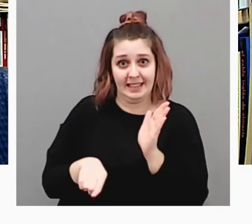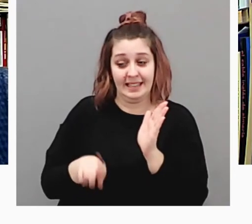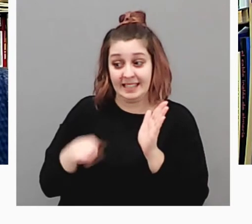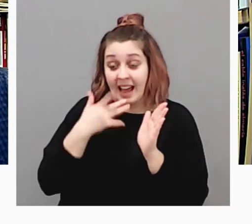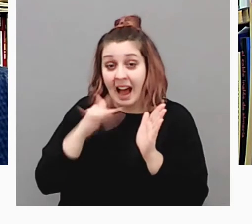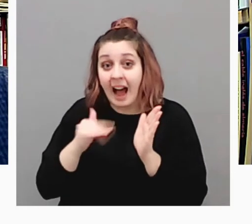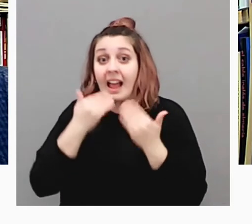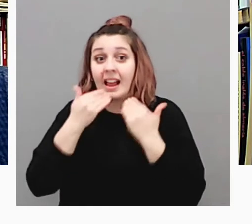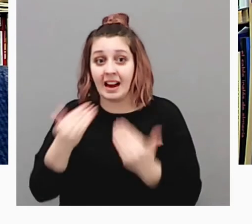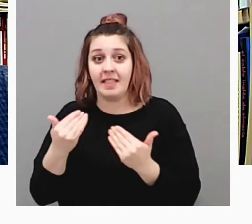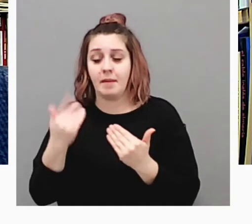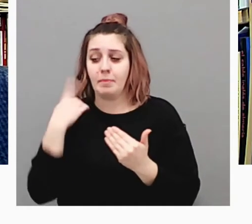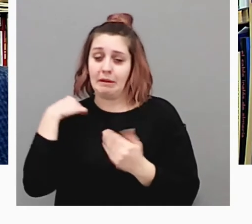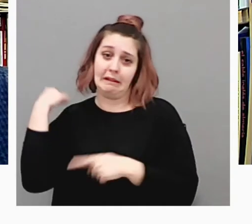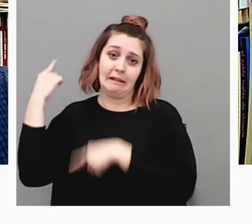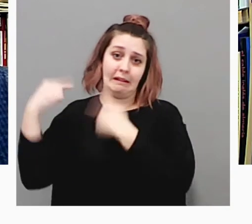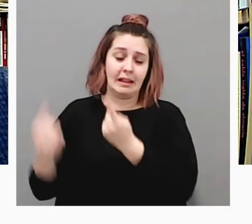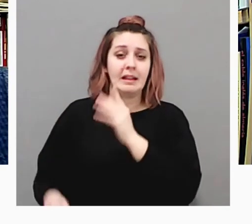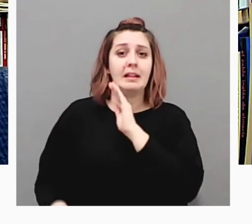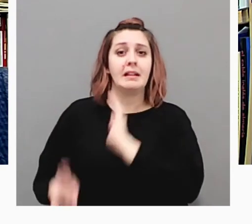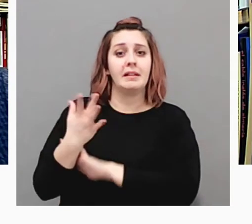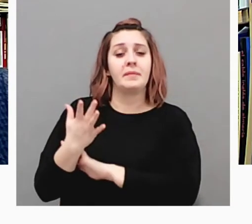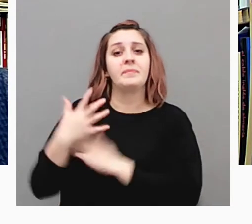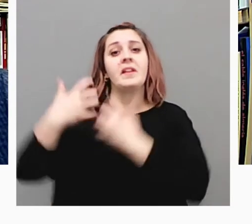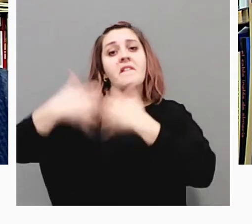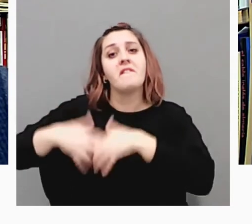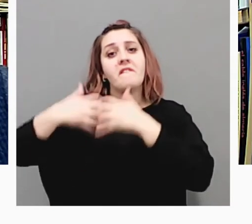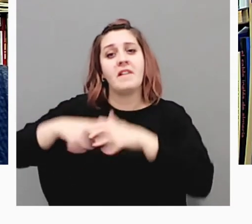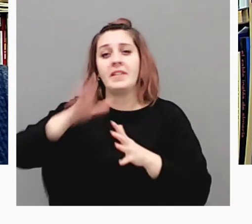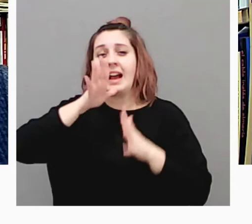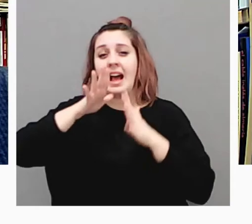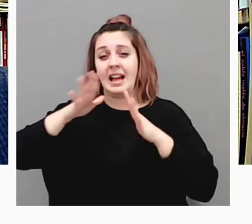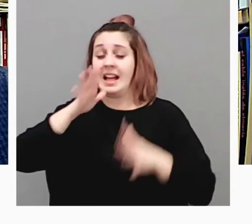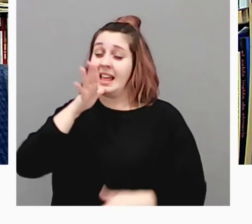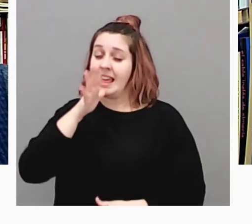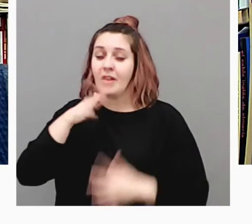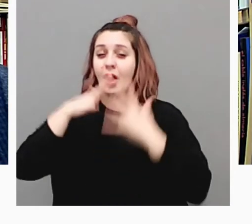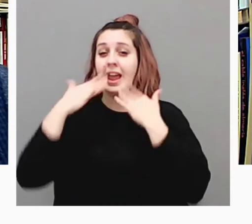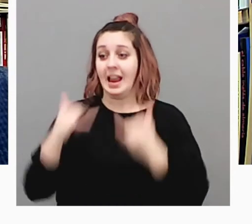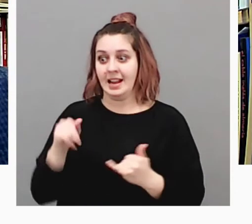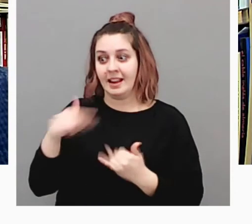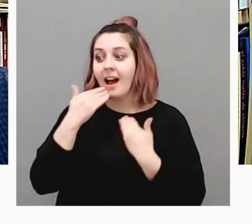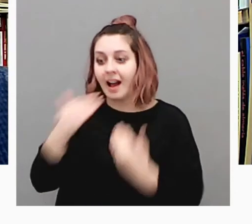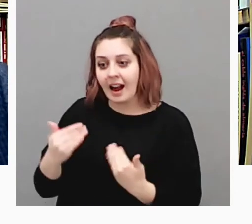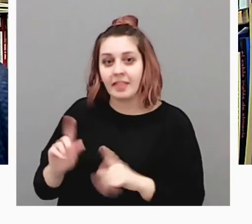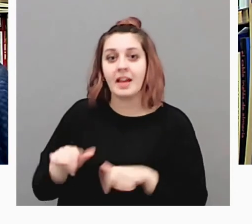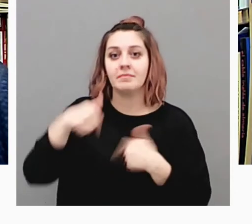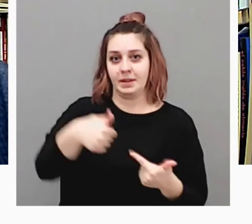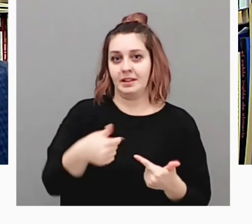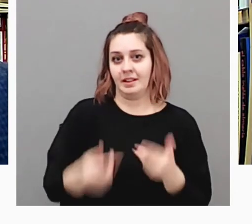la generación de energía hidroeléctrica en las fábricas que estaban allí. Es, por tanto, un producto que